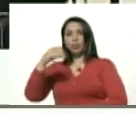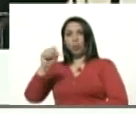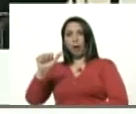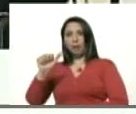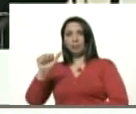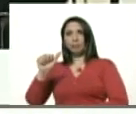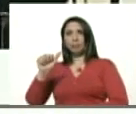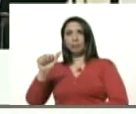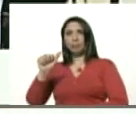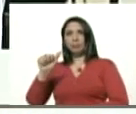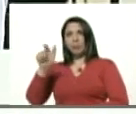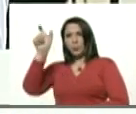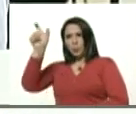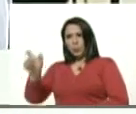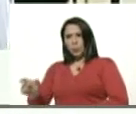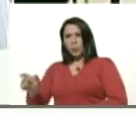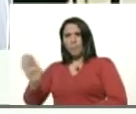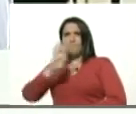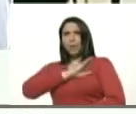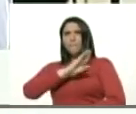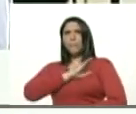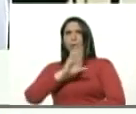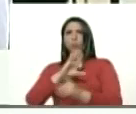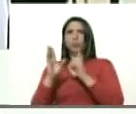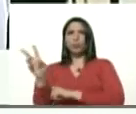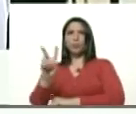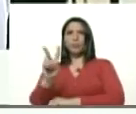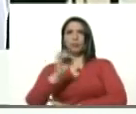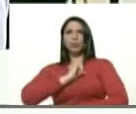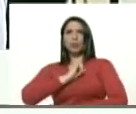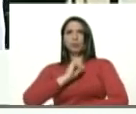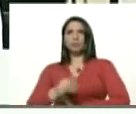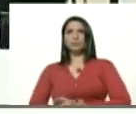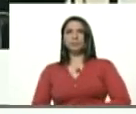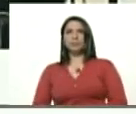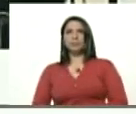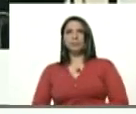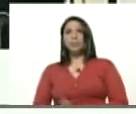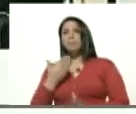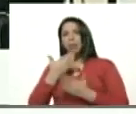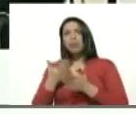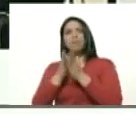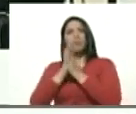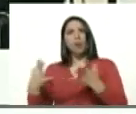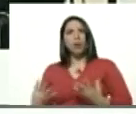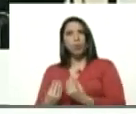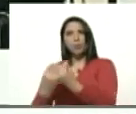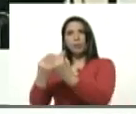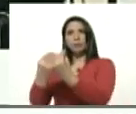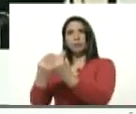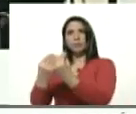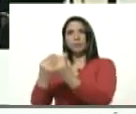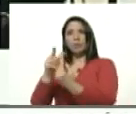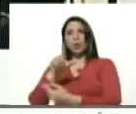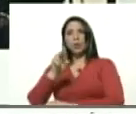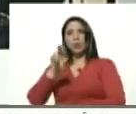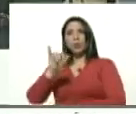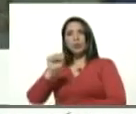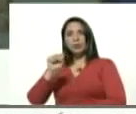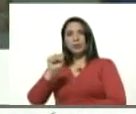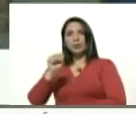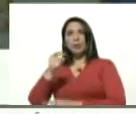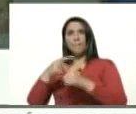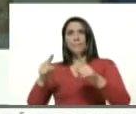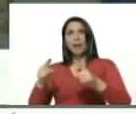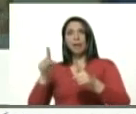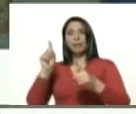es portador patrimonial de la cultura venezolana. Voy a pedir que me acompañe Luis Brito García para que a